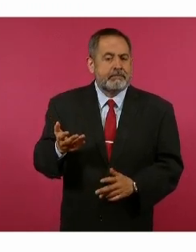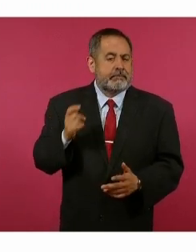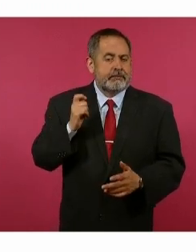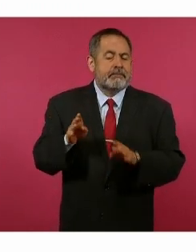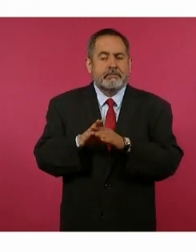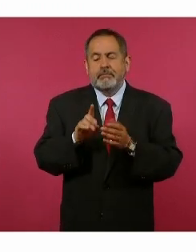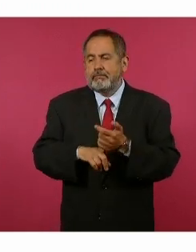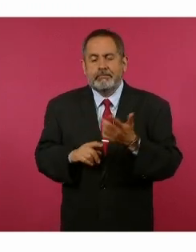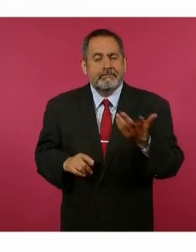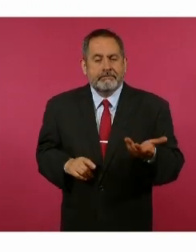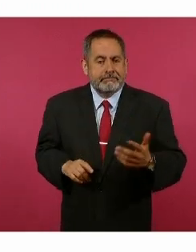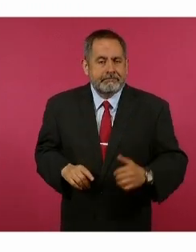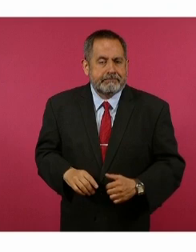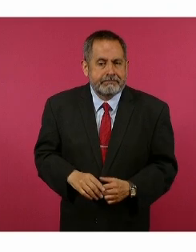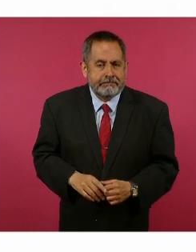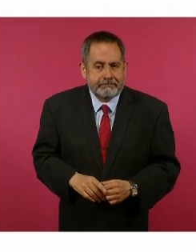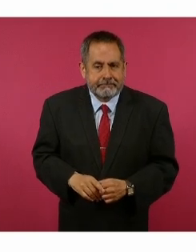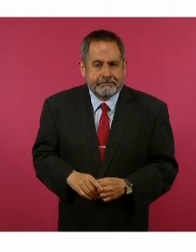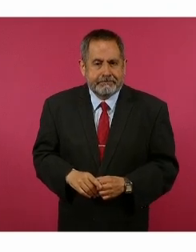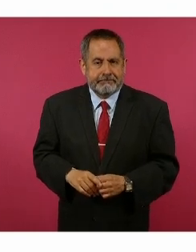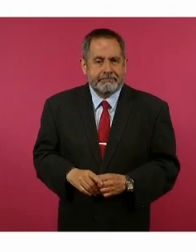nada más porque